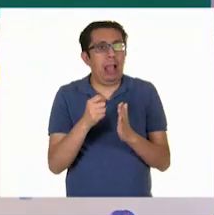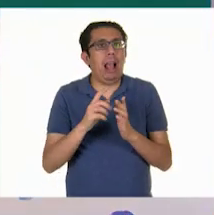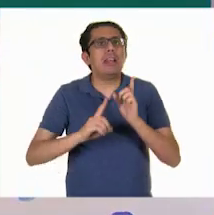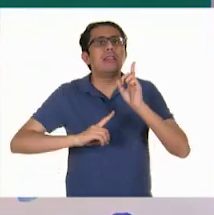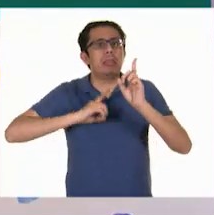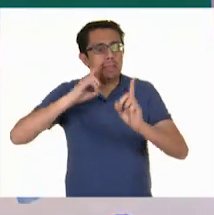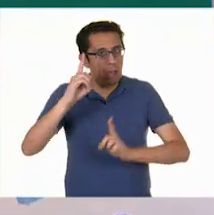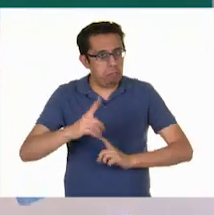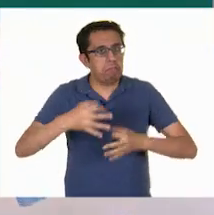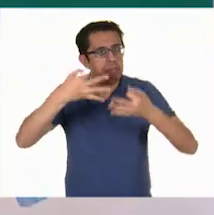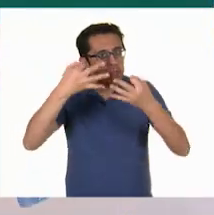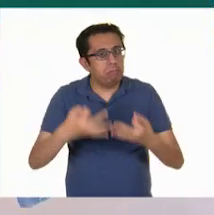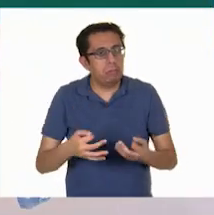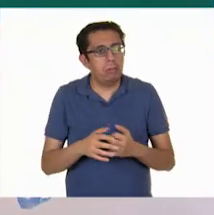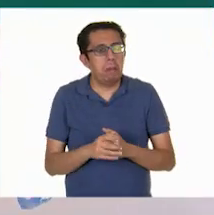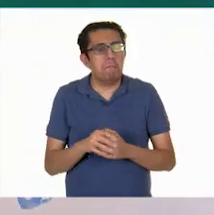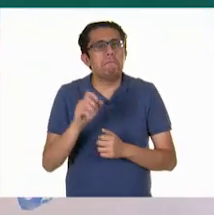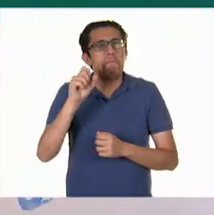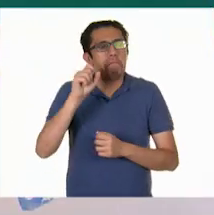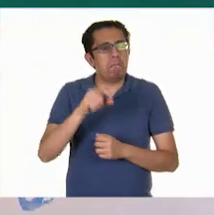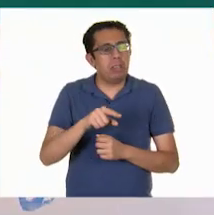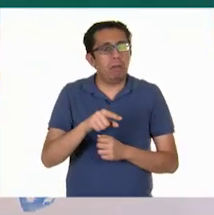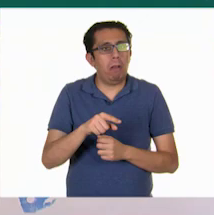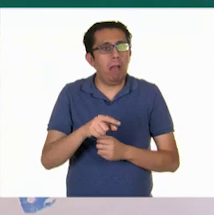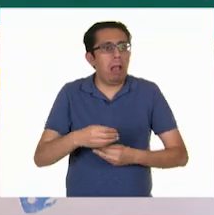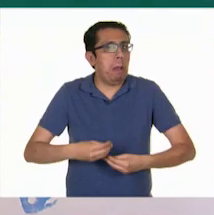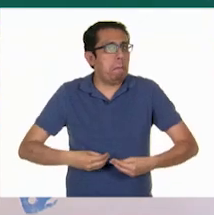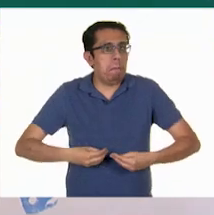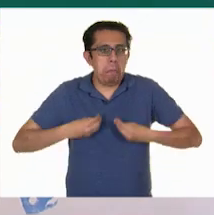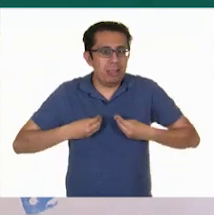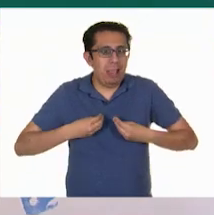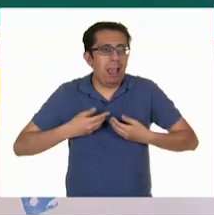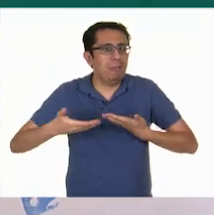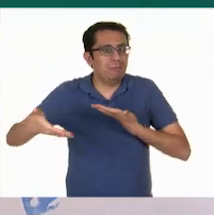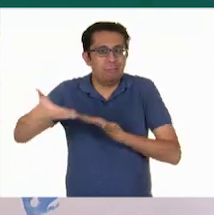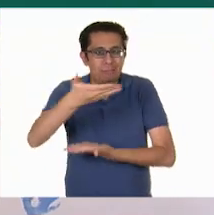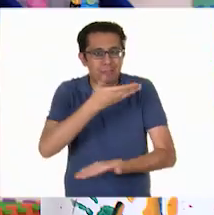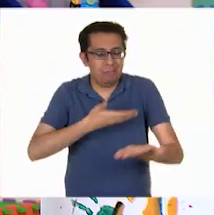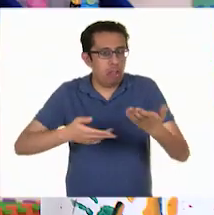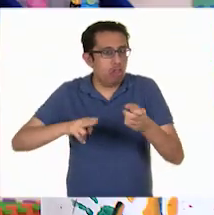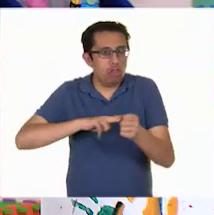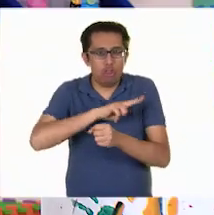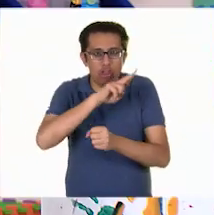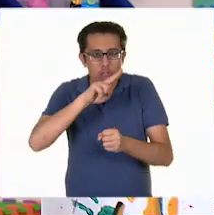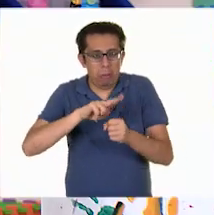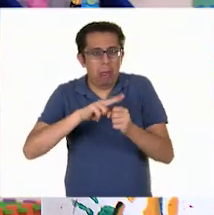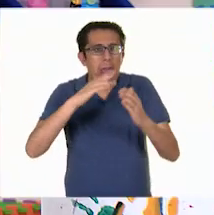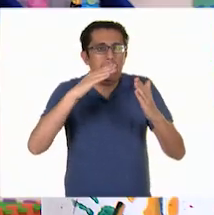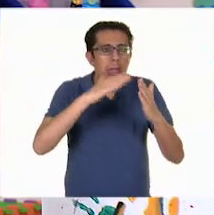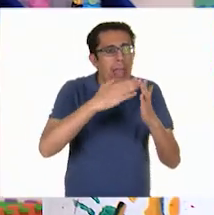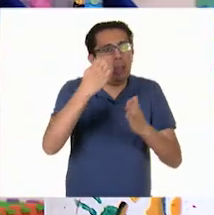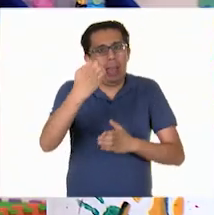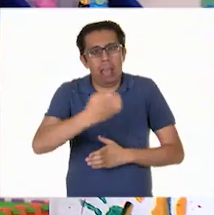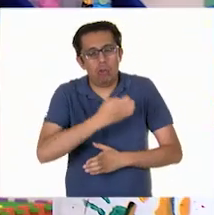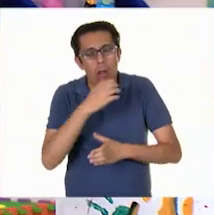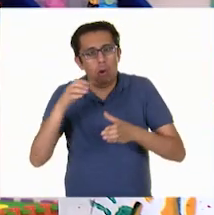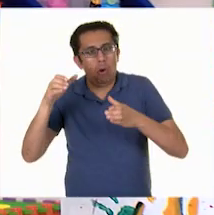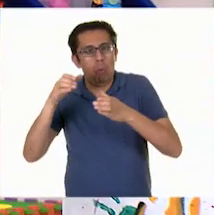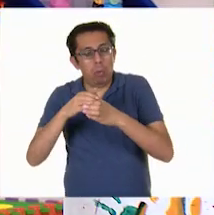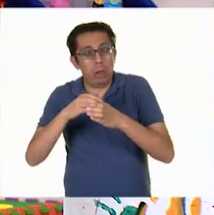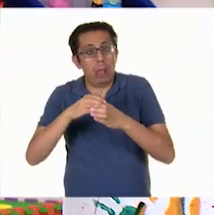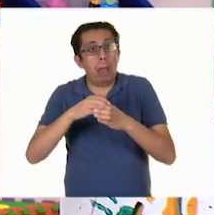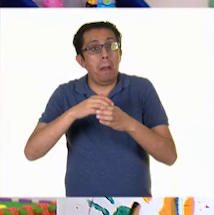es, ¿verdad? Exacto. Y lo mismo es en la vida y en la convivencia diaria. Desde la casa, la escuela, la comunidad, el